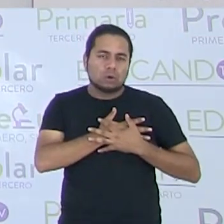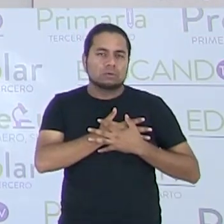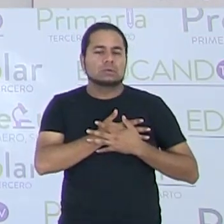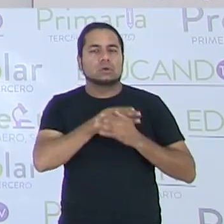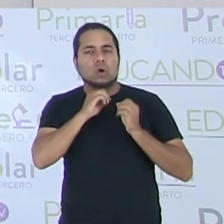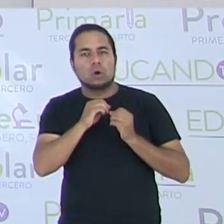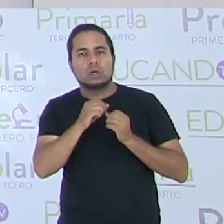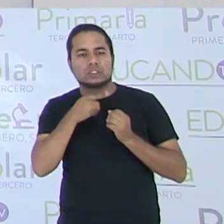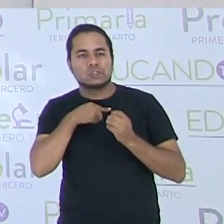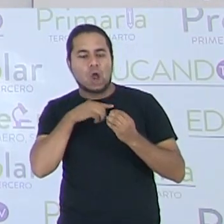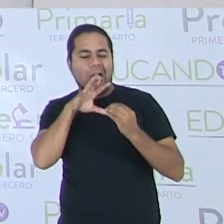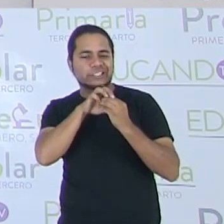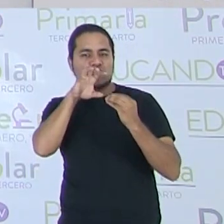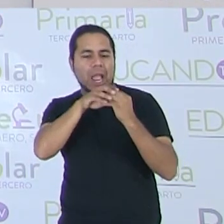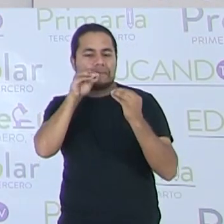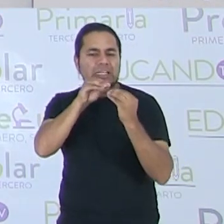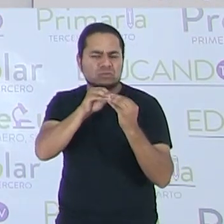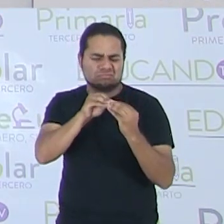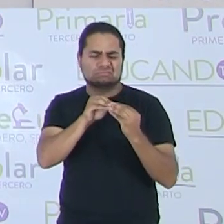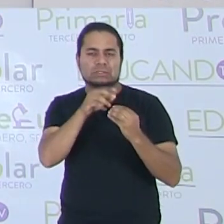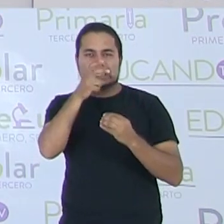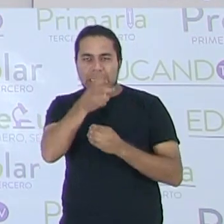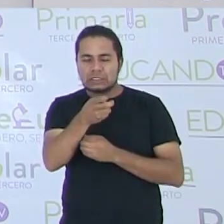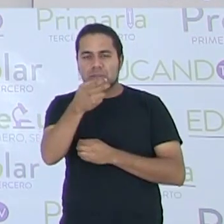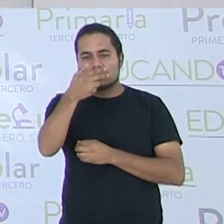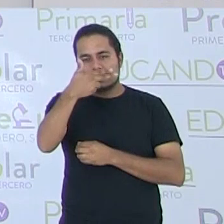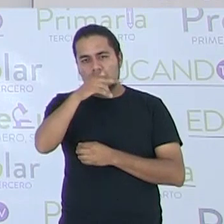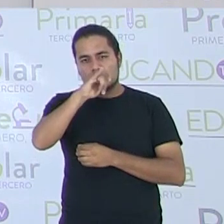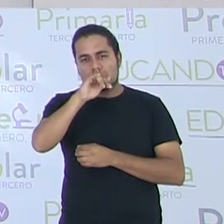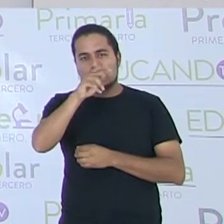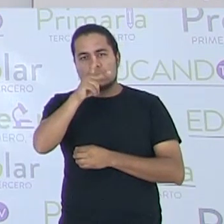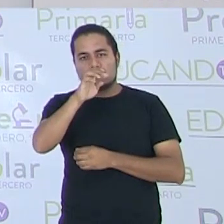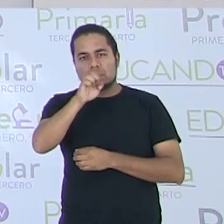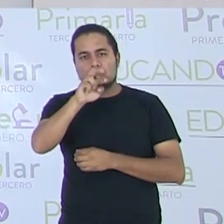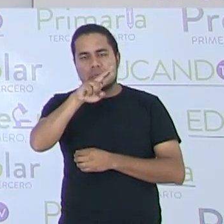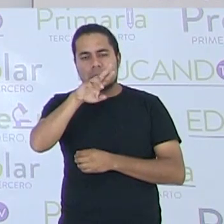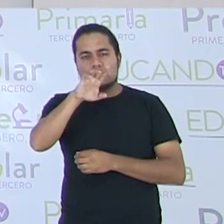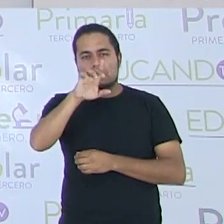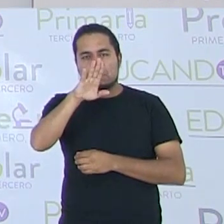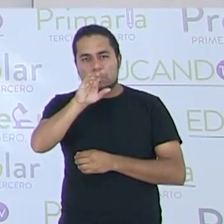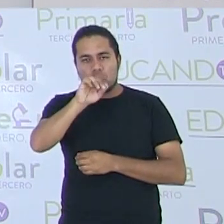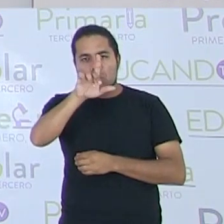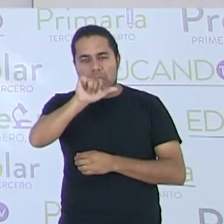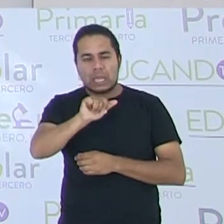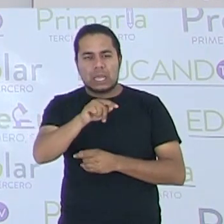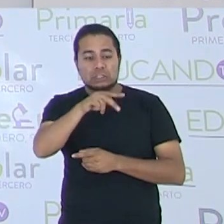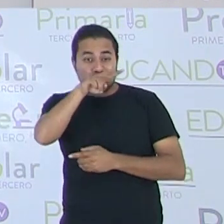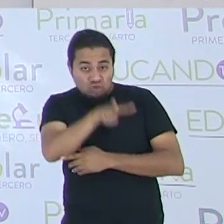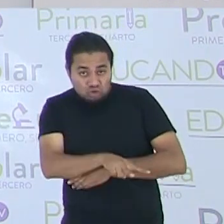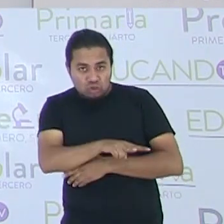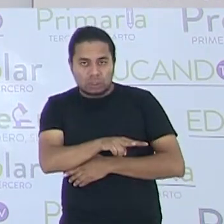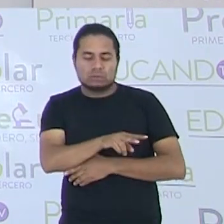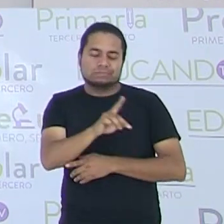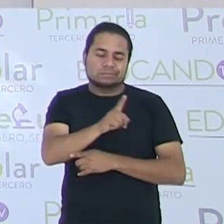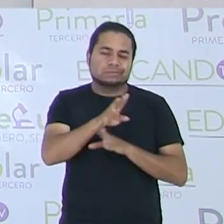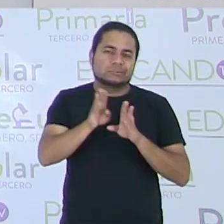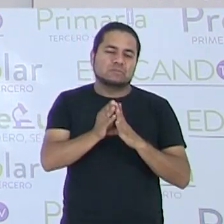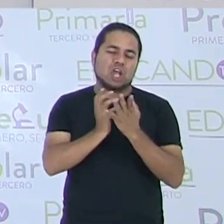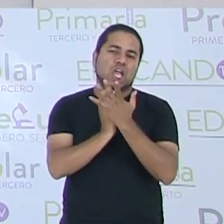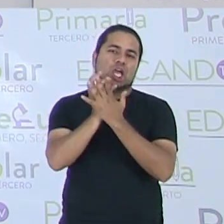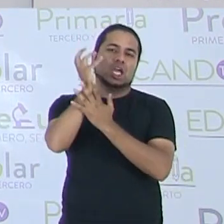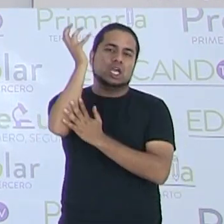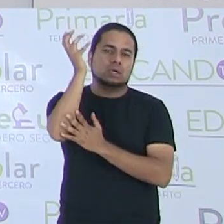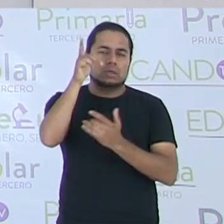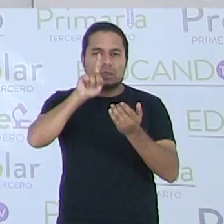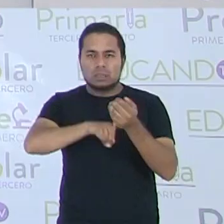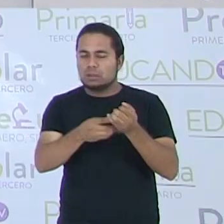son hipérbolas, porque no es real, es una exageración. Entonces, en los poemas